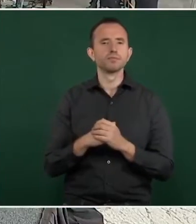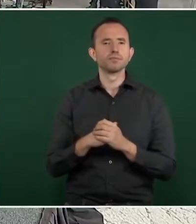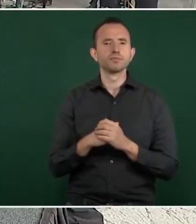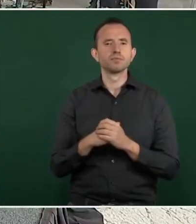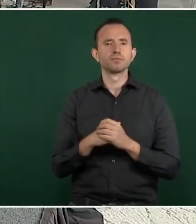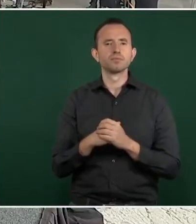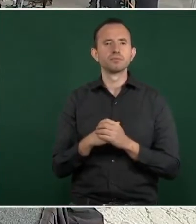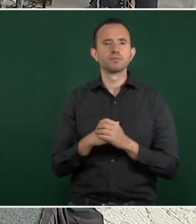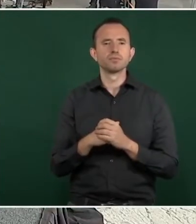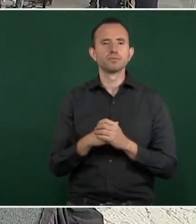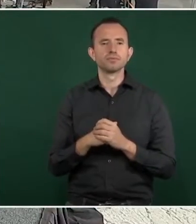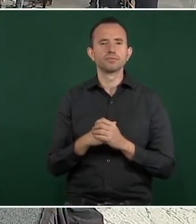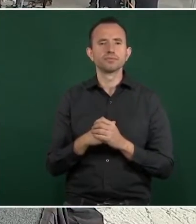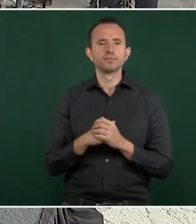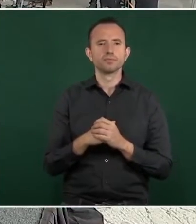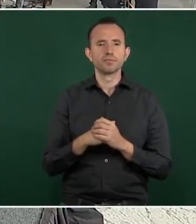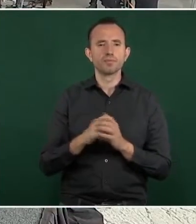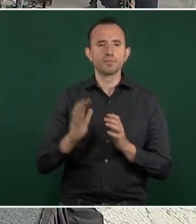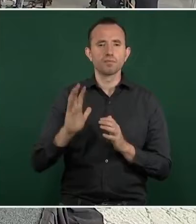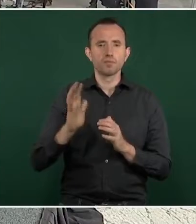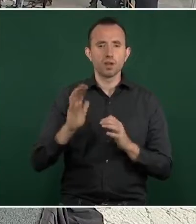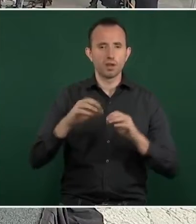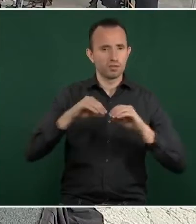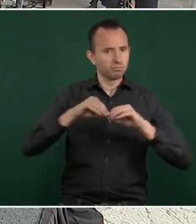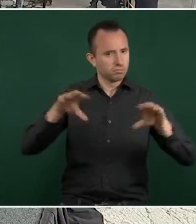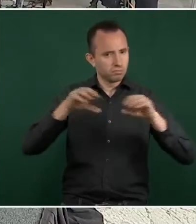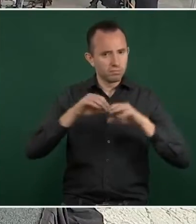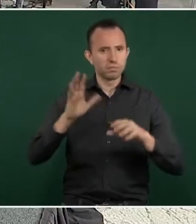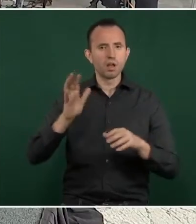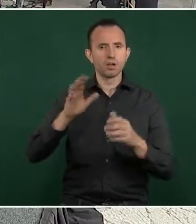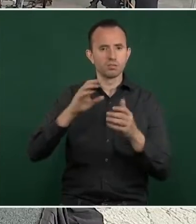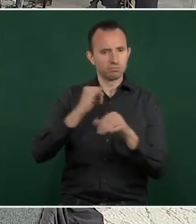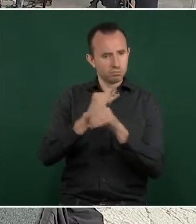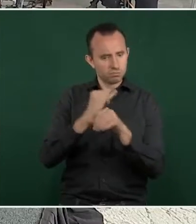Ya están en la red. Ya están en la red.